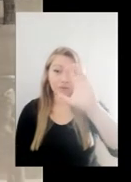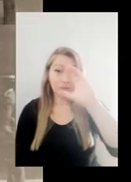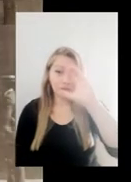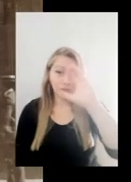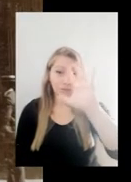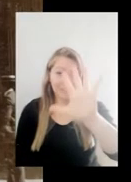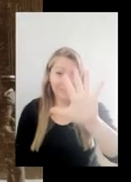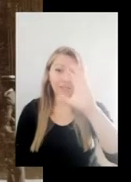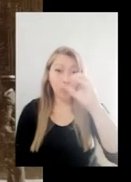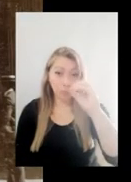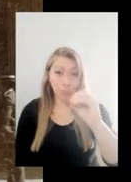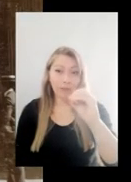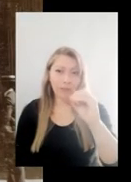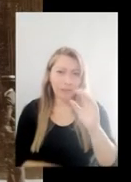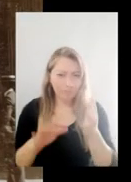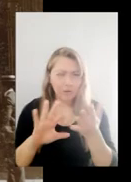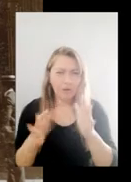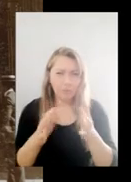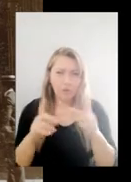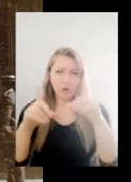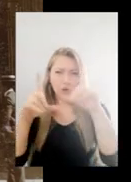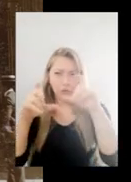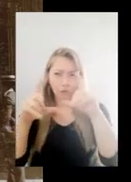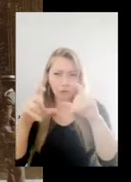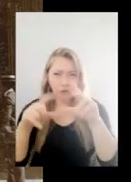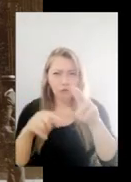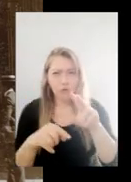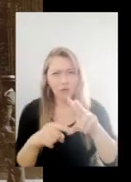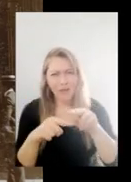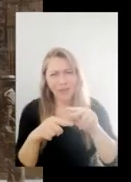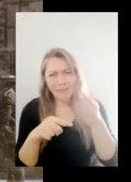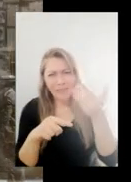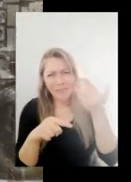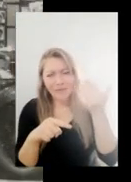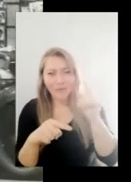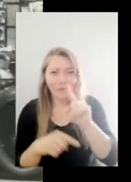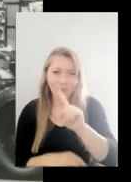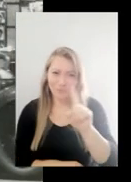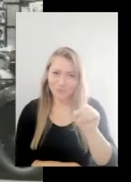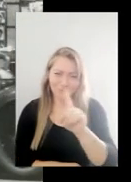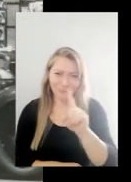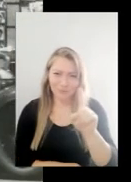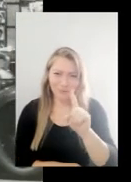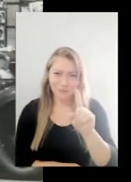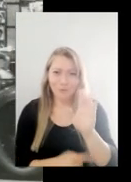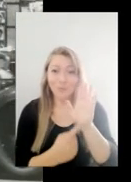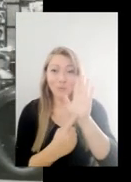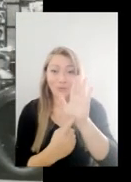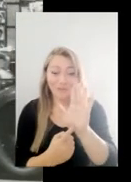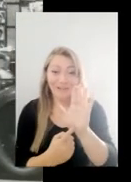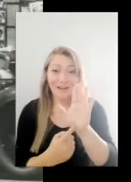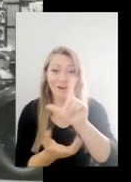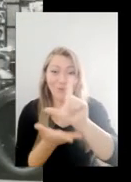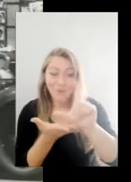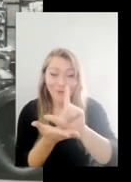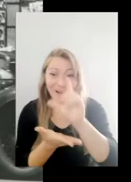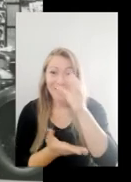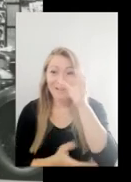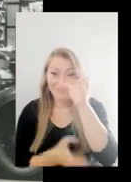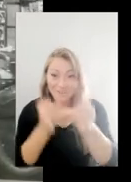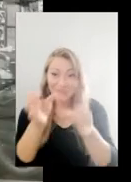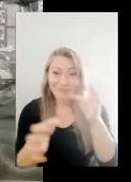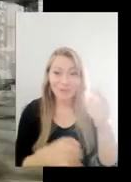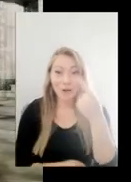más o menos mediados del siglo pasado. Tratamos de no poner fotos tan antiguas para que la gente pudiera reconocer, ¿cierto?, los lugares que todavía la mayoría, aunque